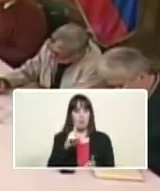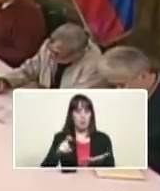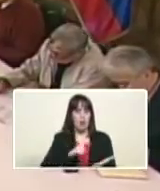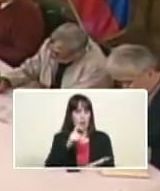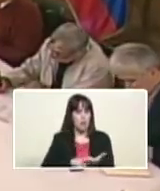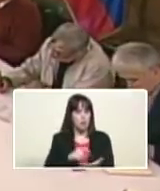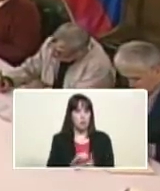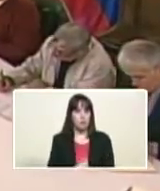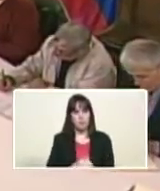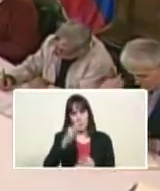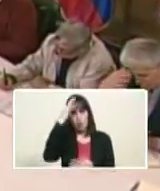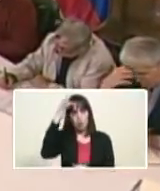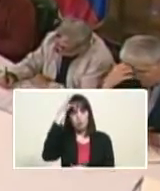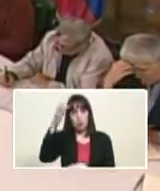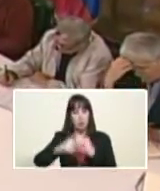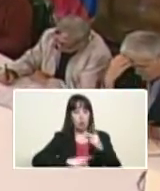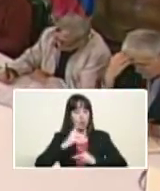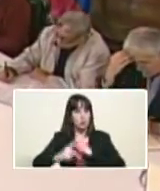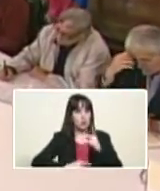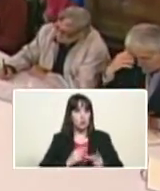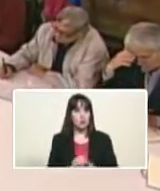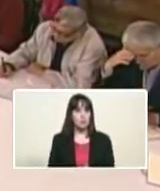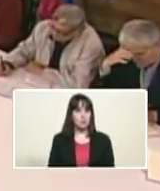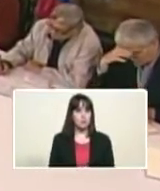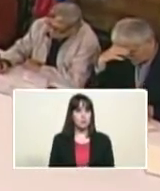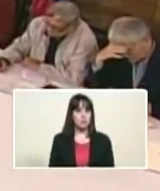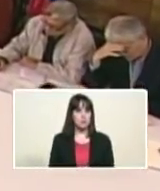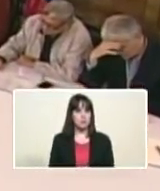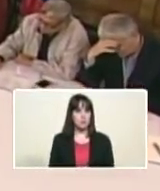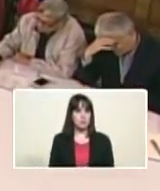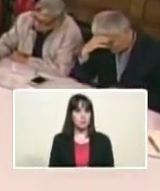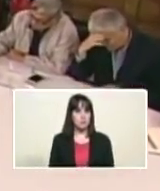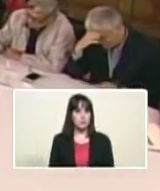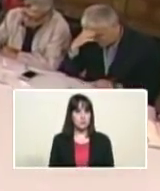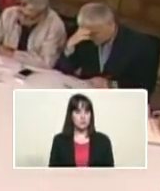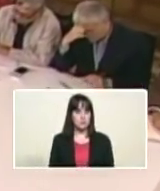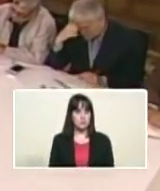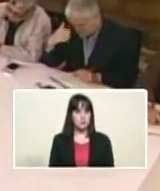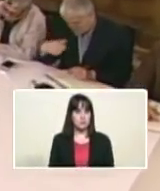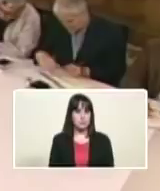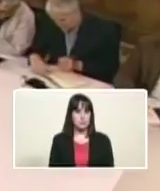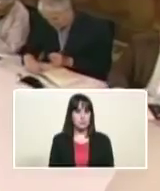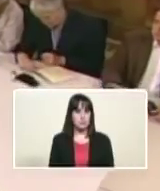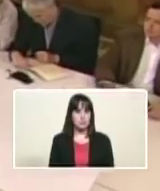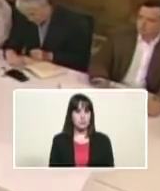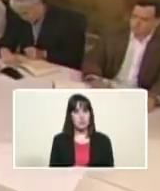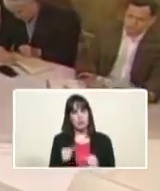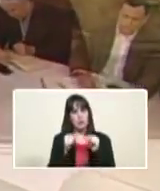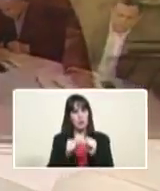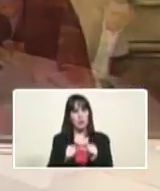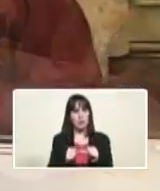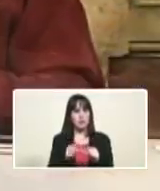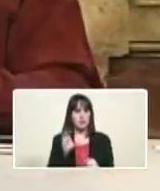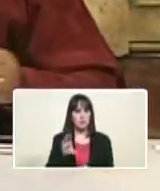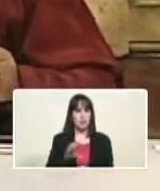los consejos productivos de trabajadores, de una revolución económica productiva que estabilice el país